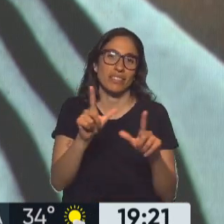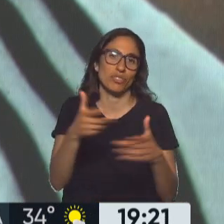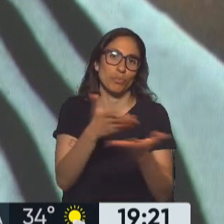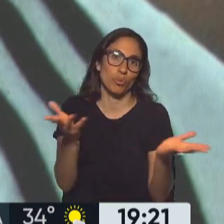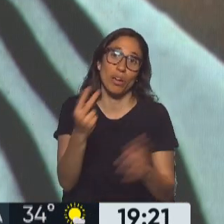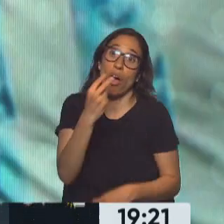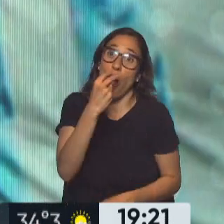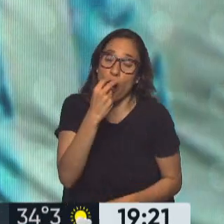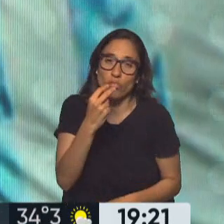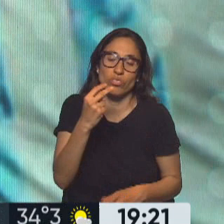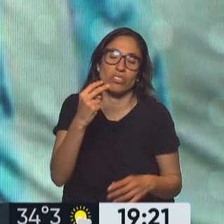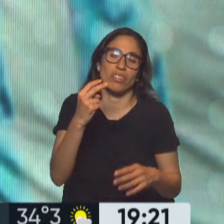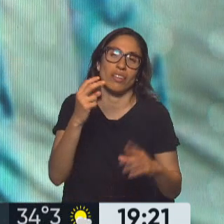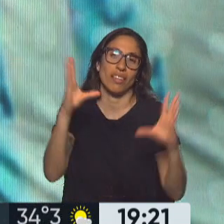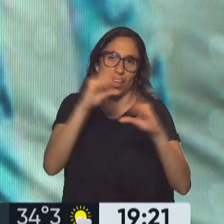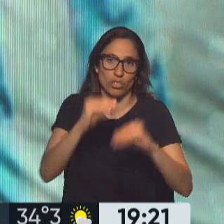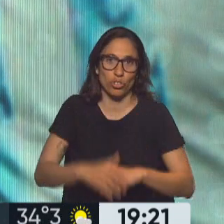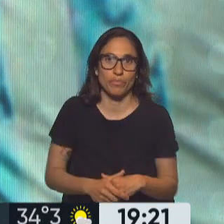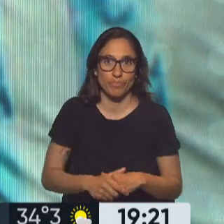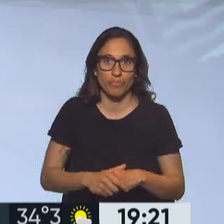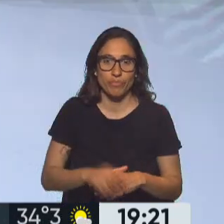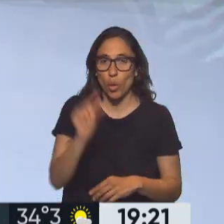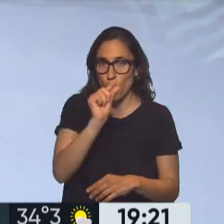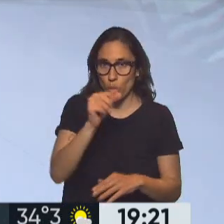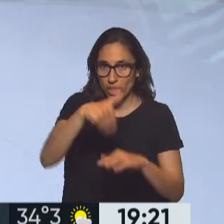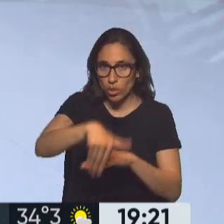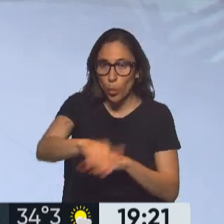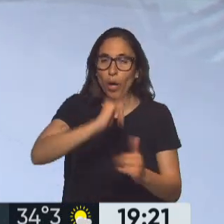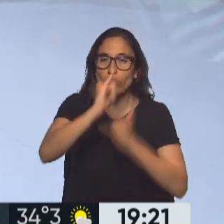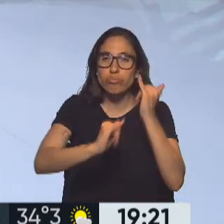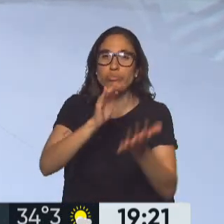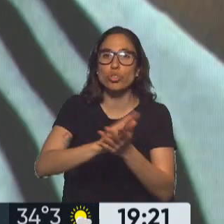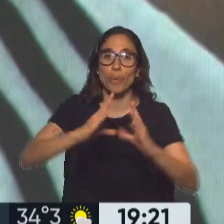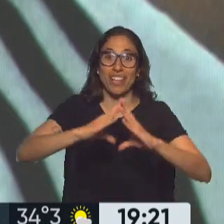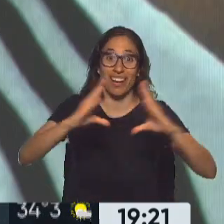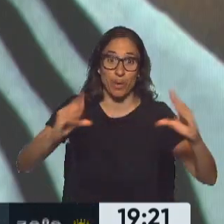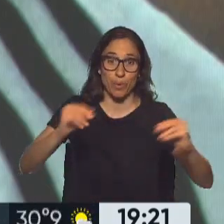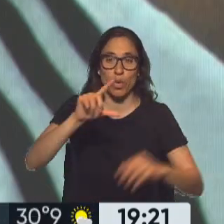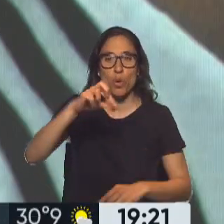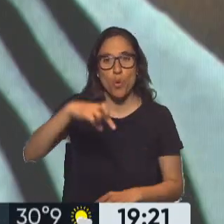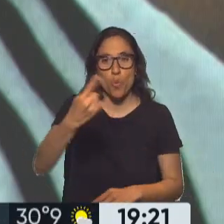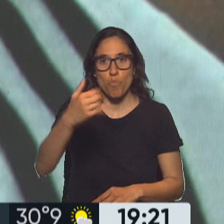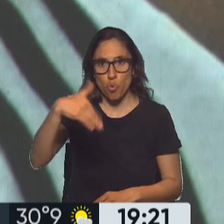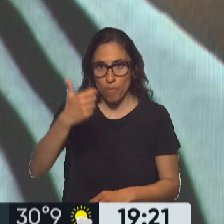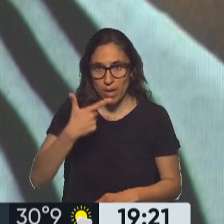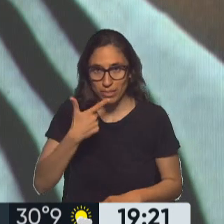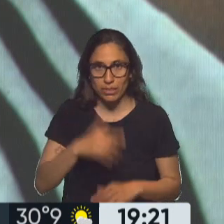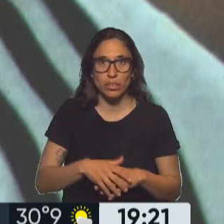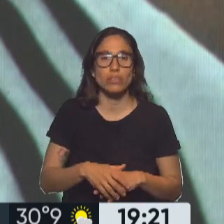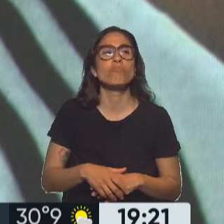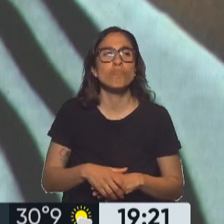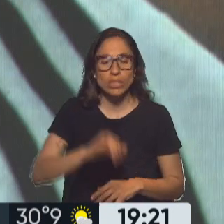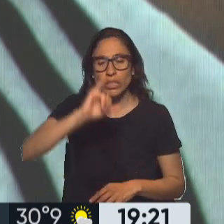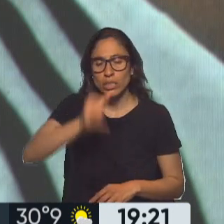Bueno, prometemos para dentro de un rato todo el rugby, todo los rugby. Pumas, pero también lo que pasó hoy, los demás finalistas, semifinalistas. Qué partido. Está todo definida la llave.